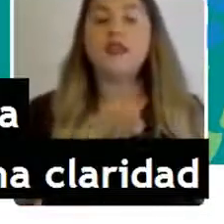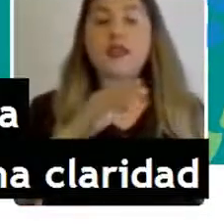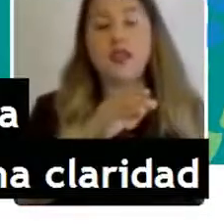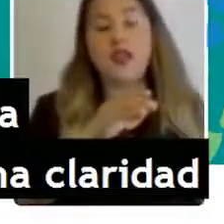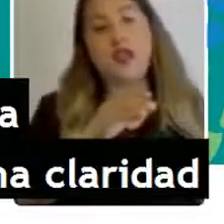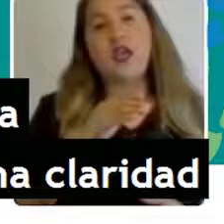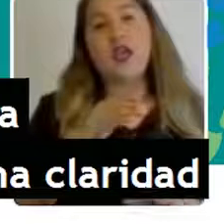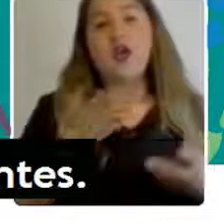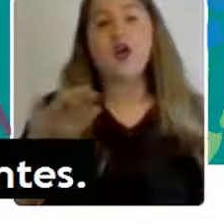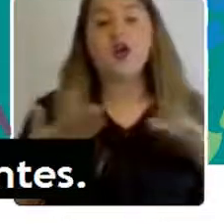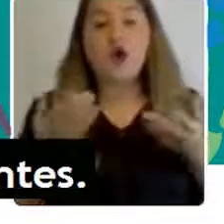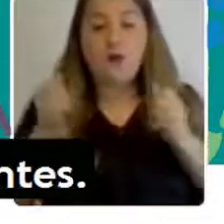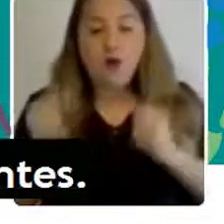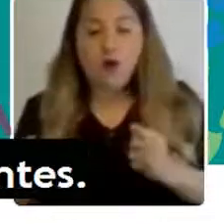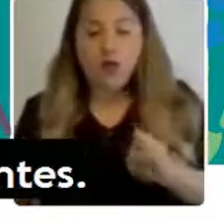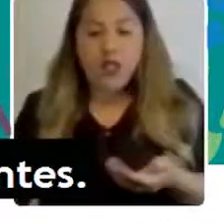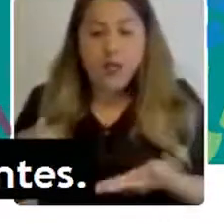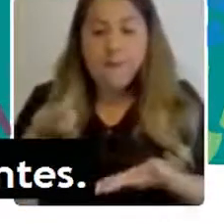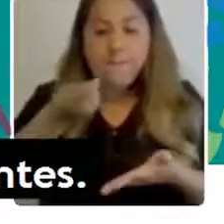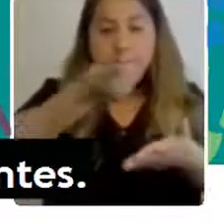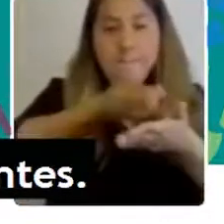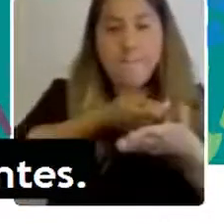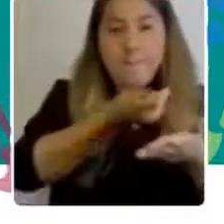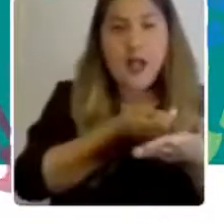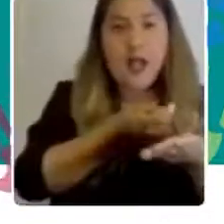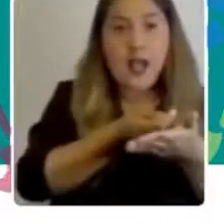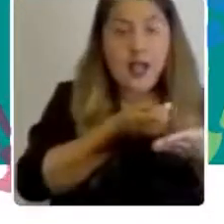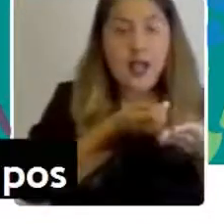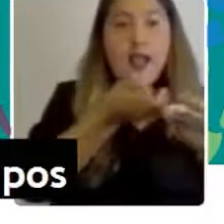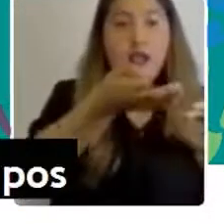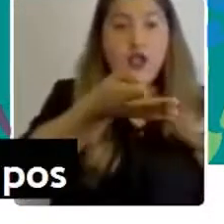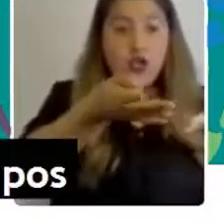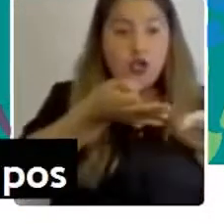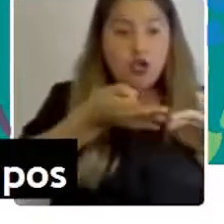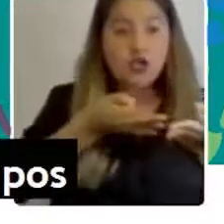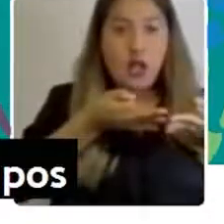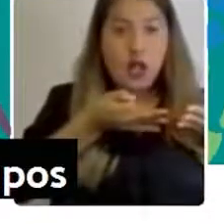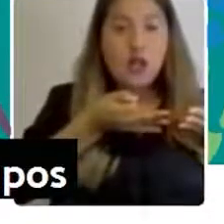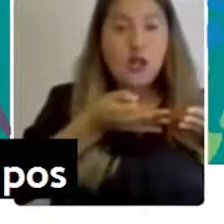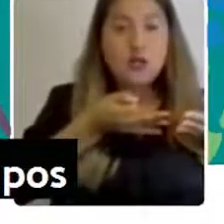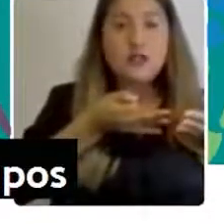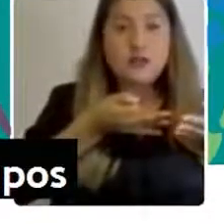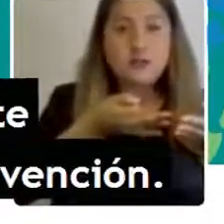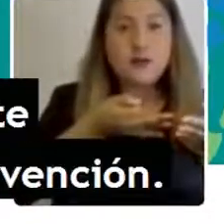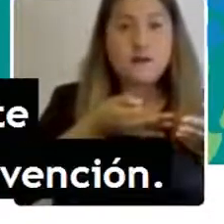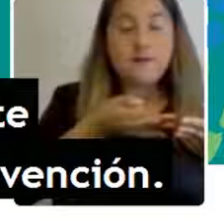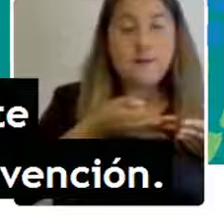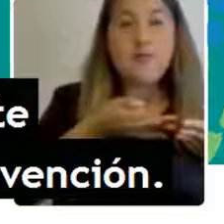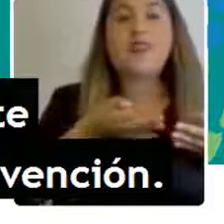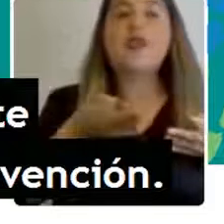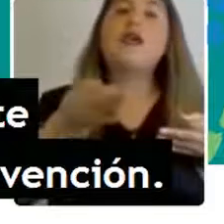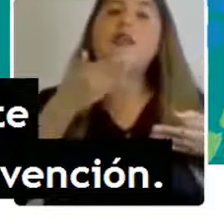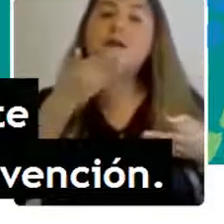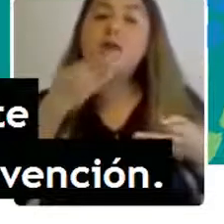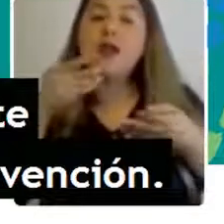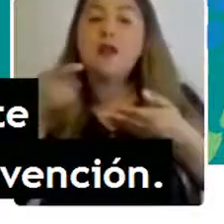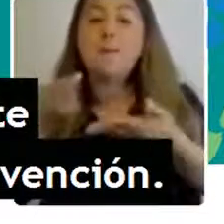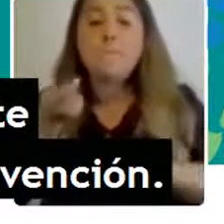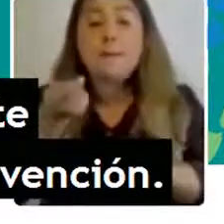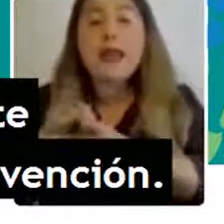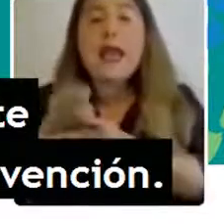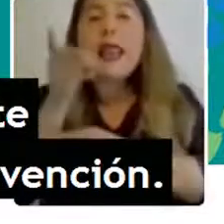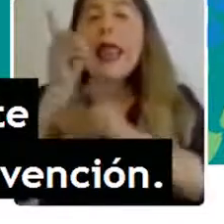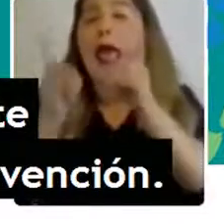en que tenemos mucha claridad que tiene un impacto real en los pacientes, cobertura específica en algunos subgrupos, no todos los pacientes necesariamente se